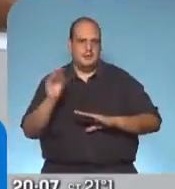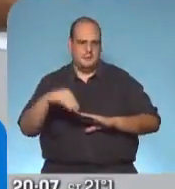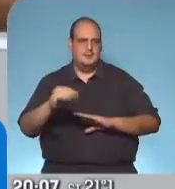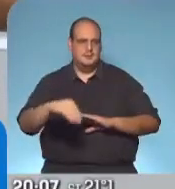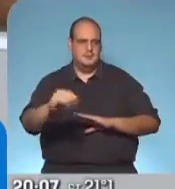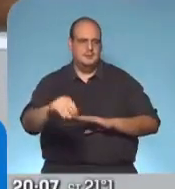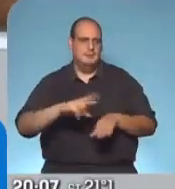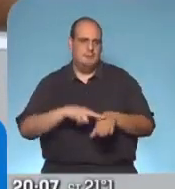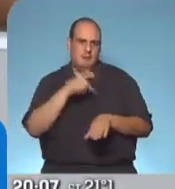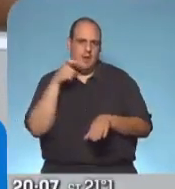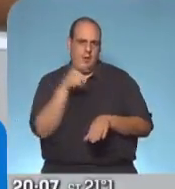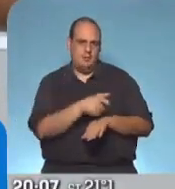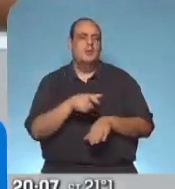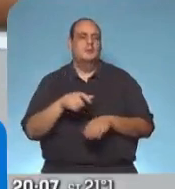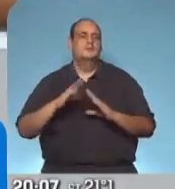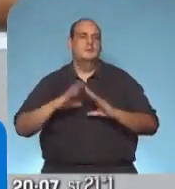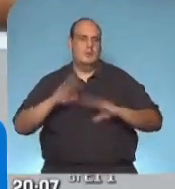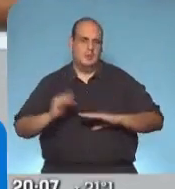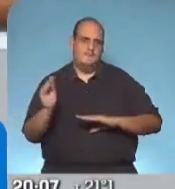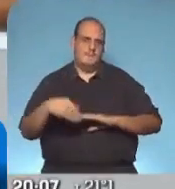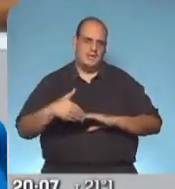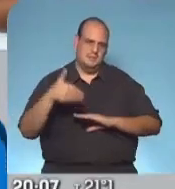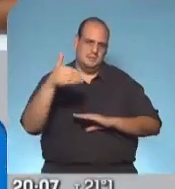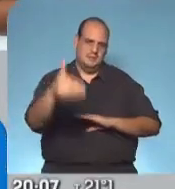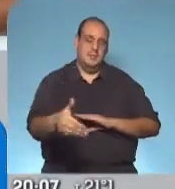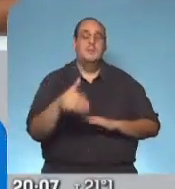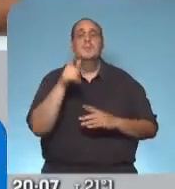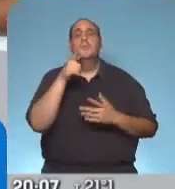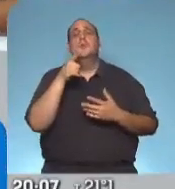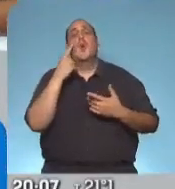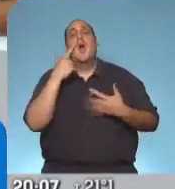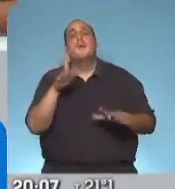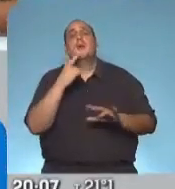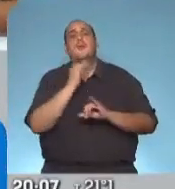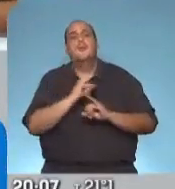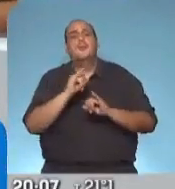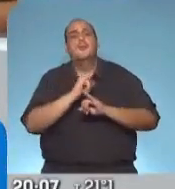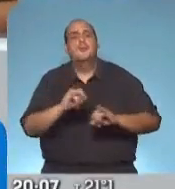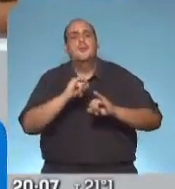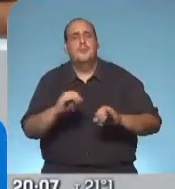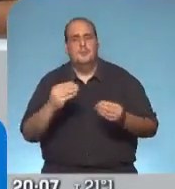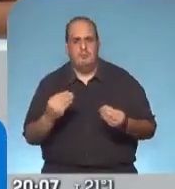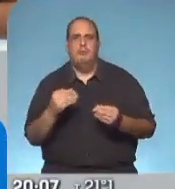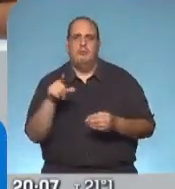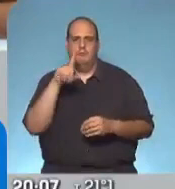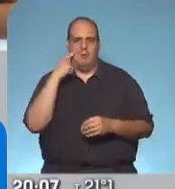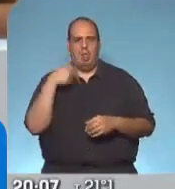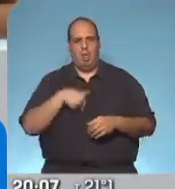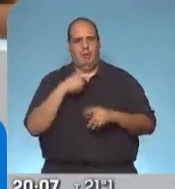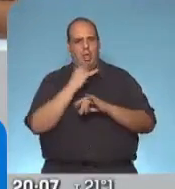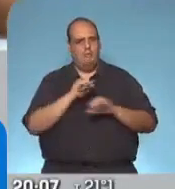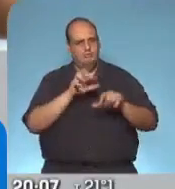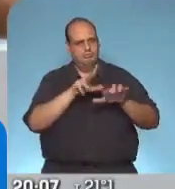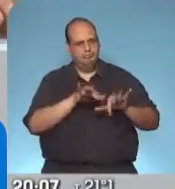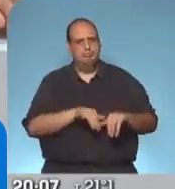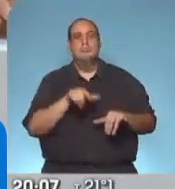la cuarentena se va a estirar, por supuesto. La cuestión es cómo se va anunciando esto, y Alberto Fernández ya está preparando su anuncio, que podría ser